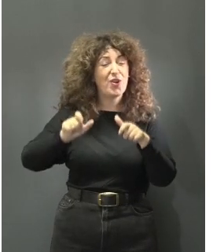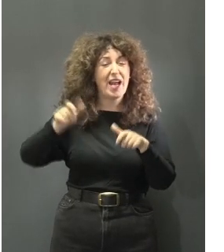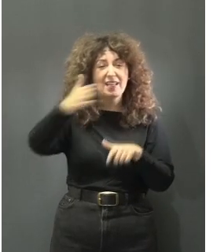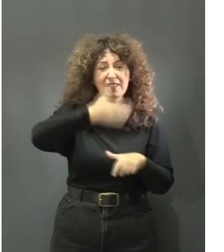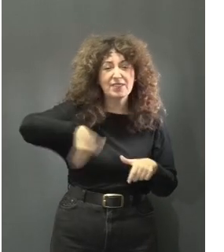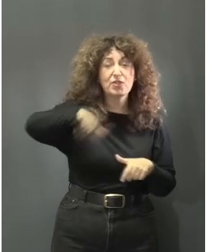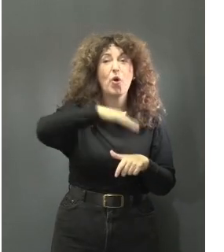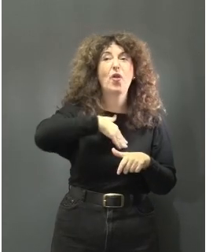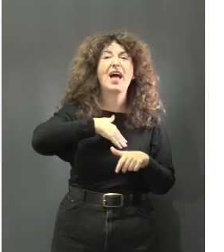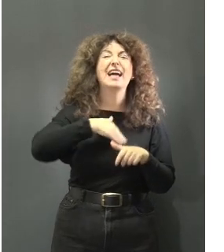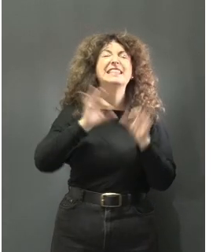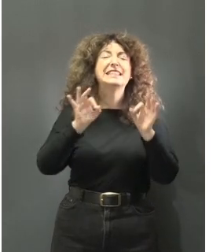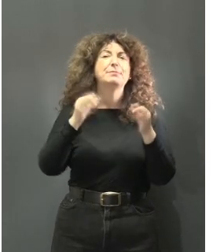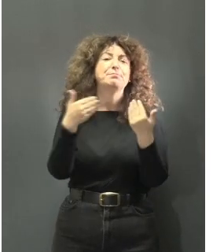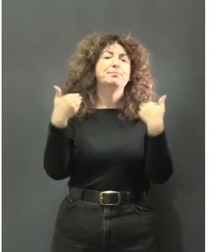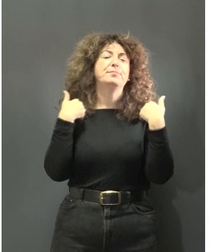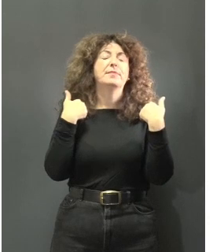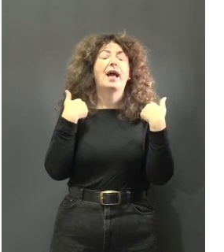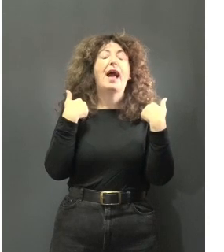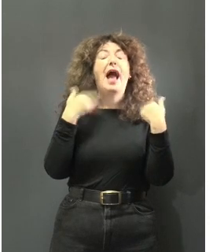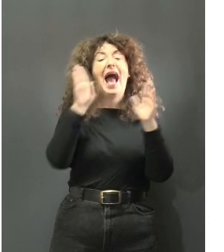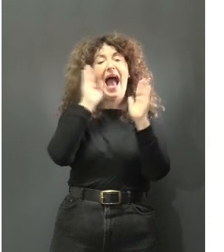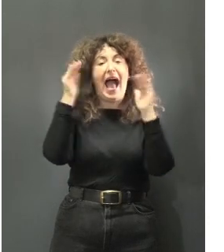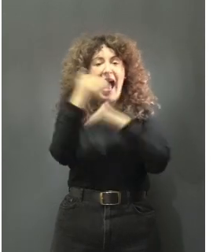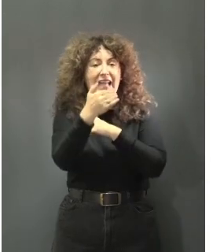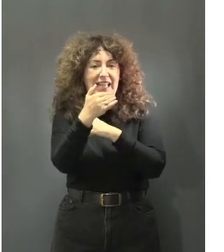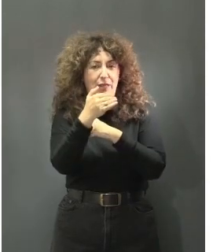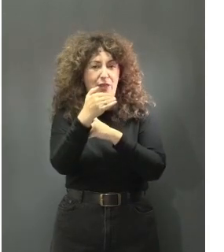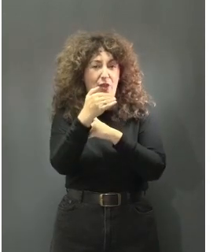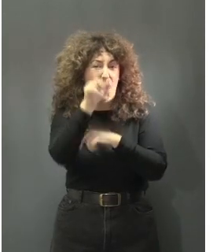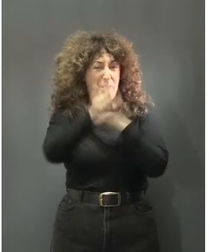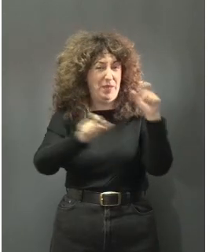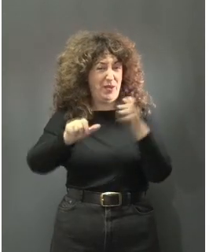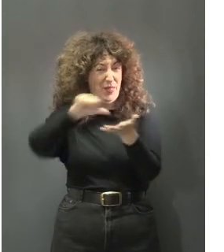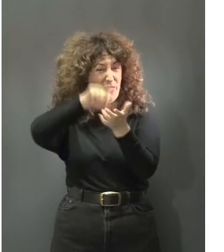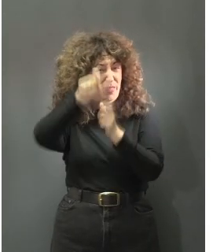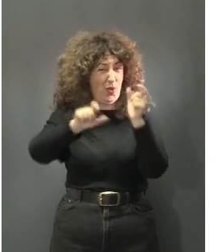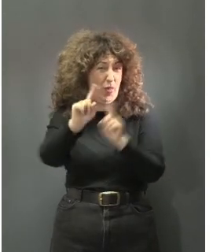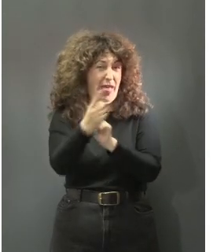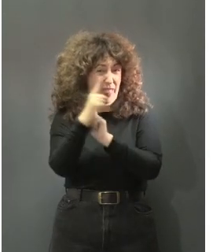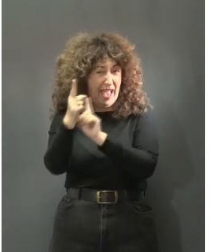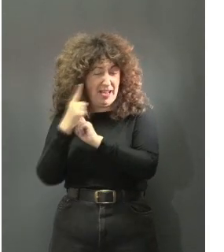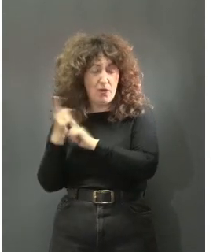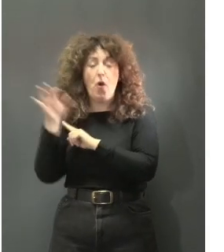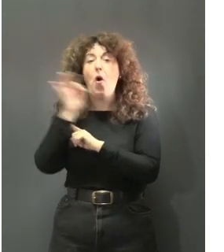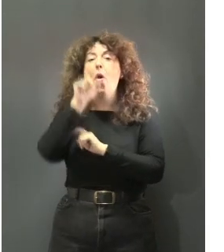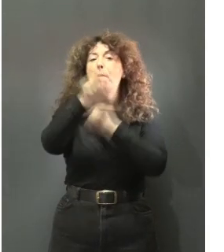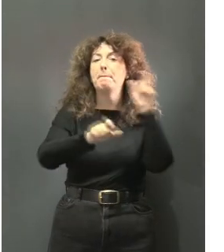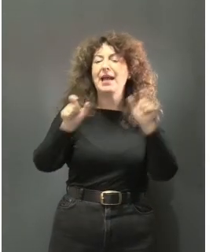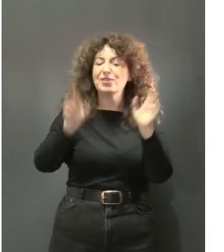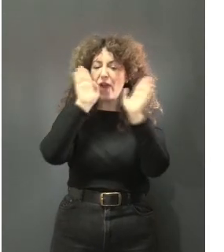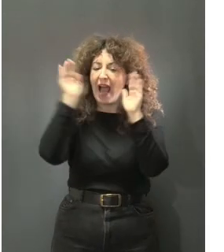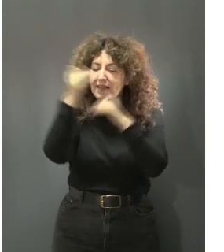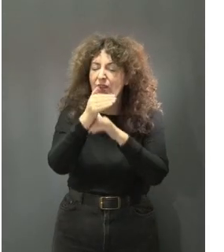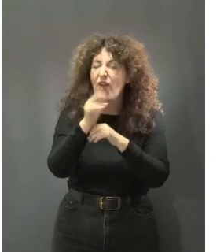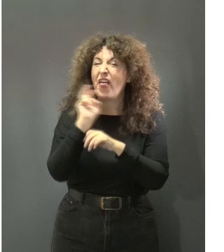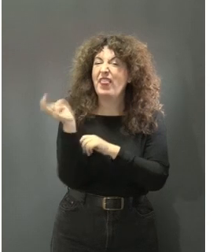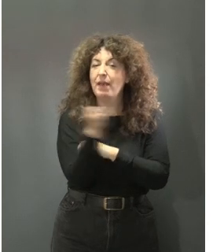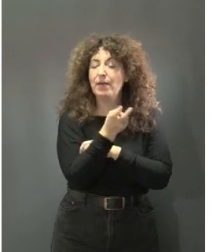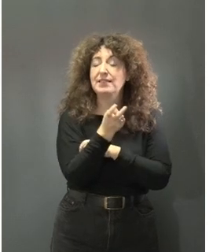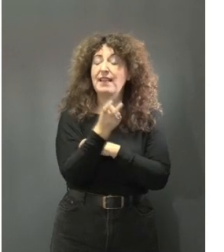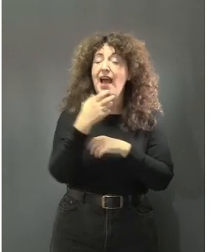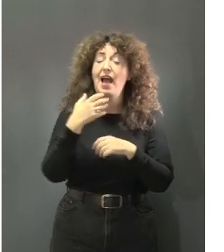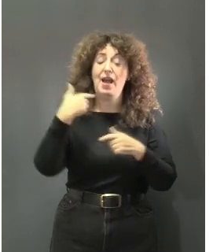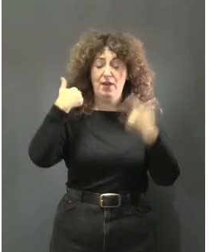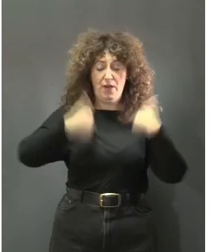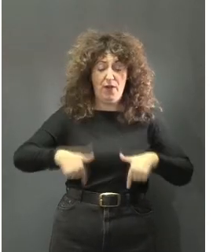muy directa con ciudadanos, con personas con diversidad funcional, pero sobre todo el mundo que trabaja de cara al público. Creo